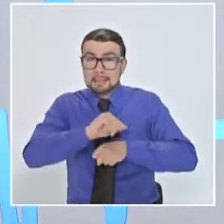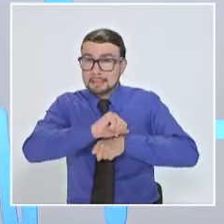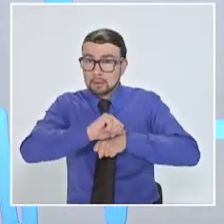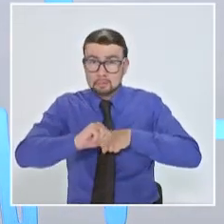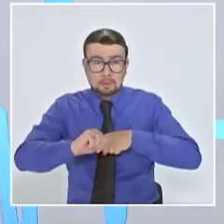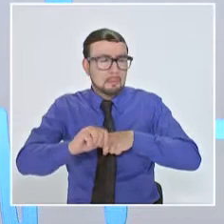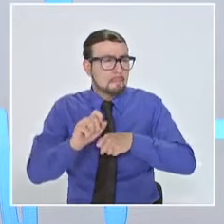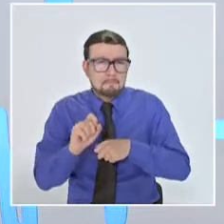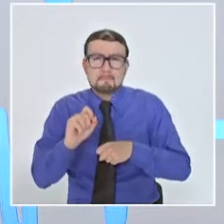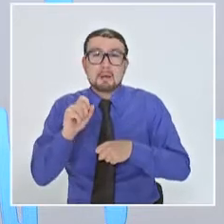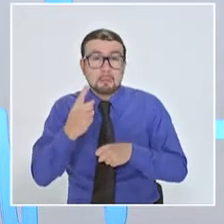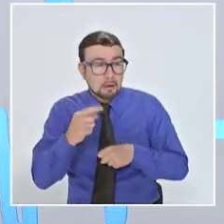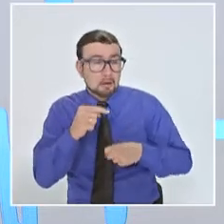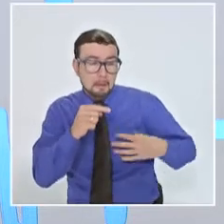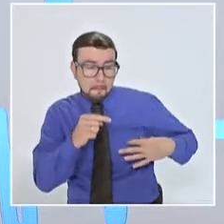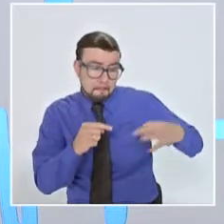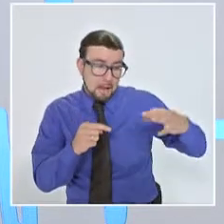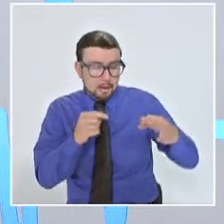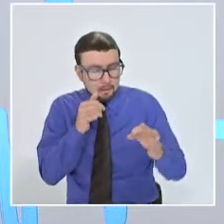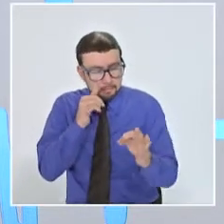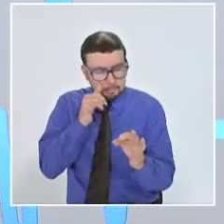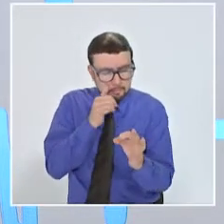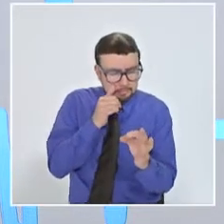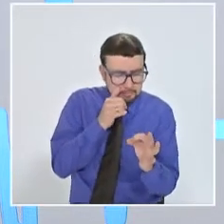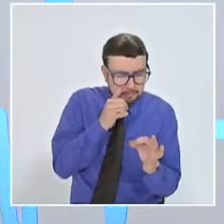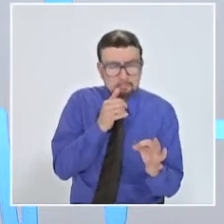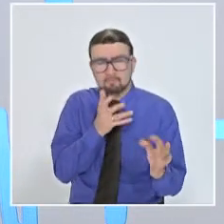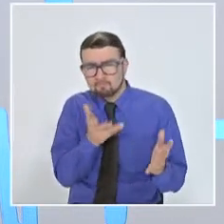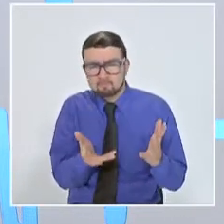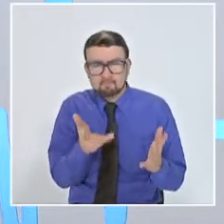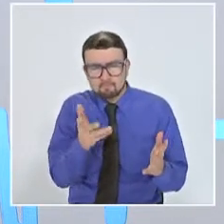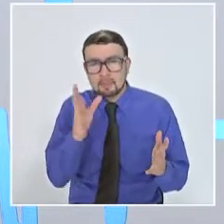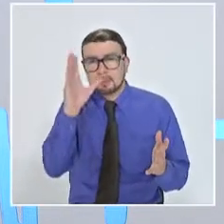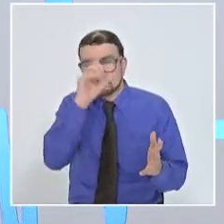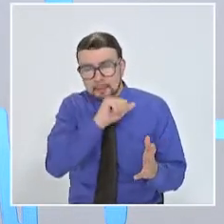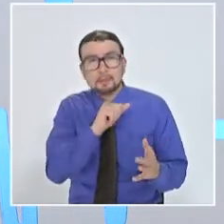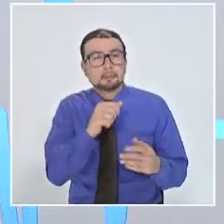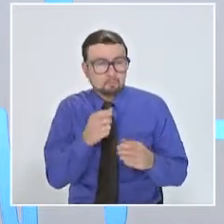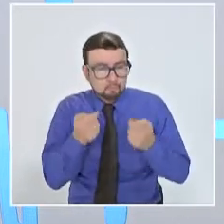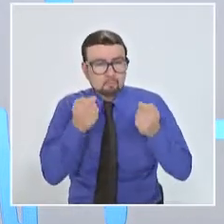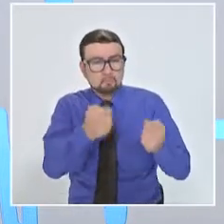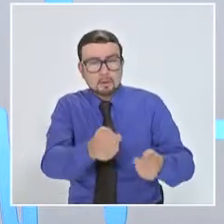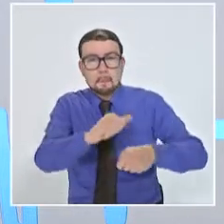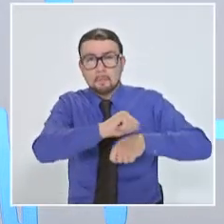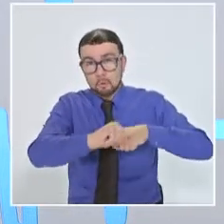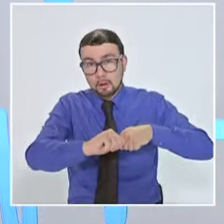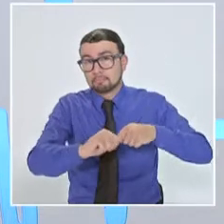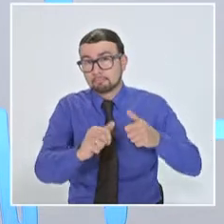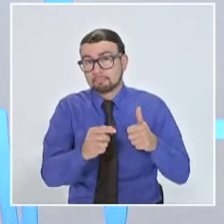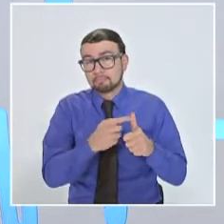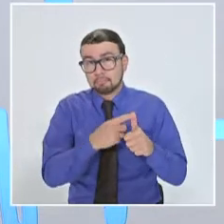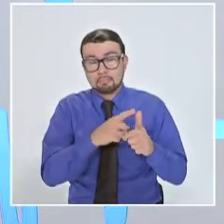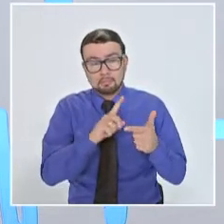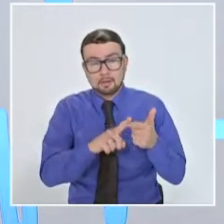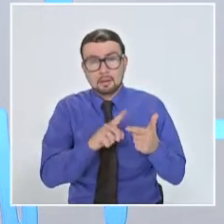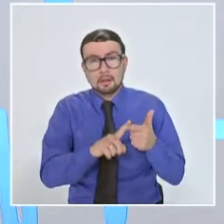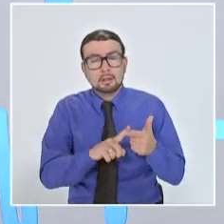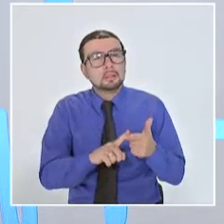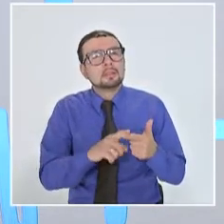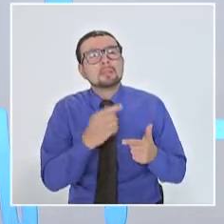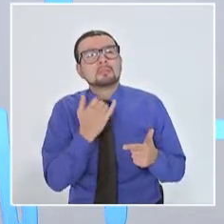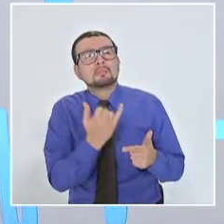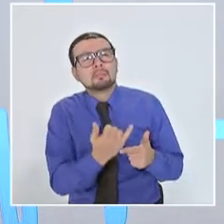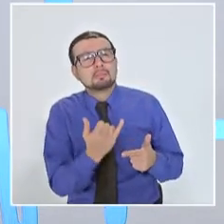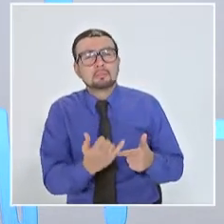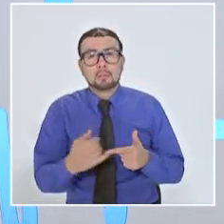Obviamente primero hay que tener una biopsia, y con esa biopsia y unas imágenes planeamos la cirugía. Número 2, la radioterapia.